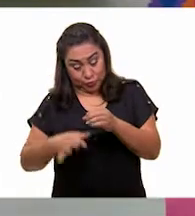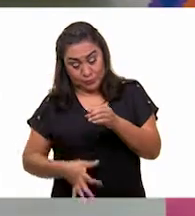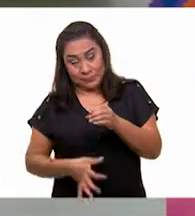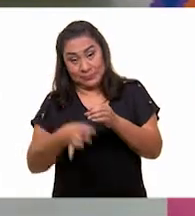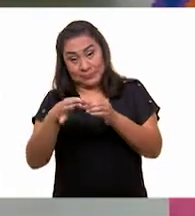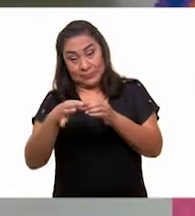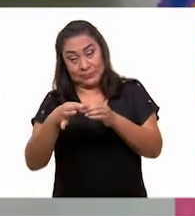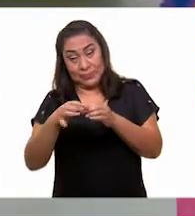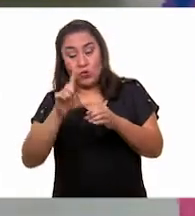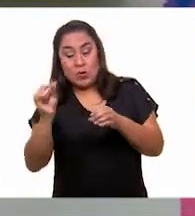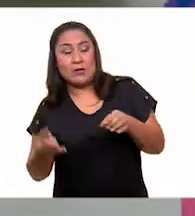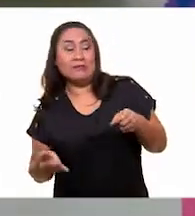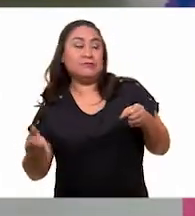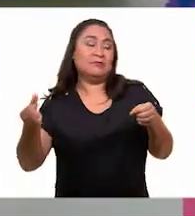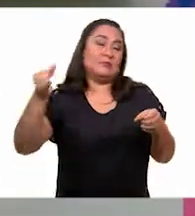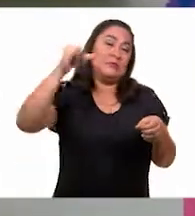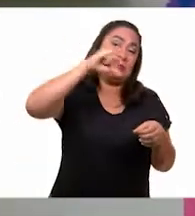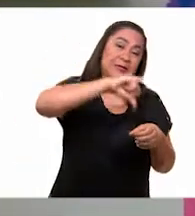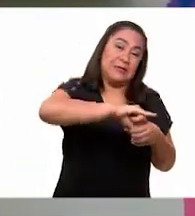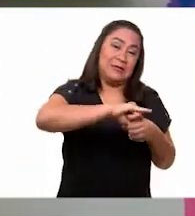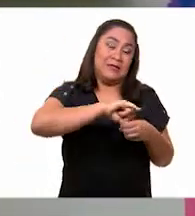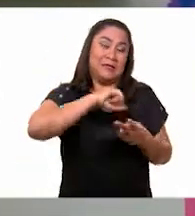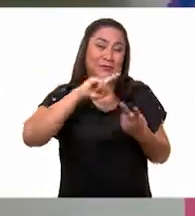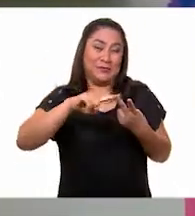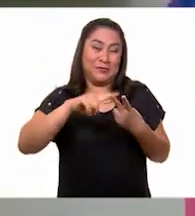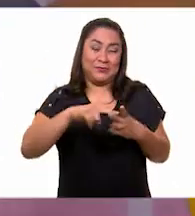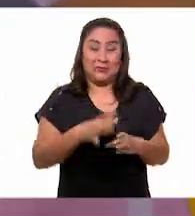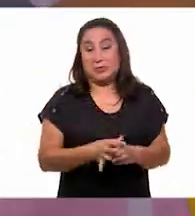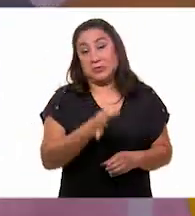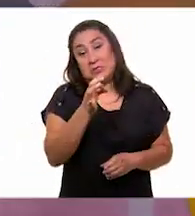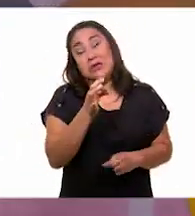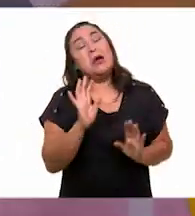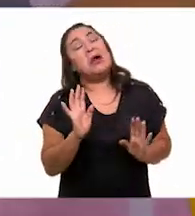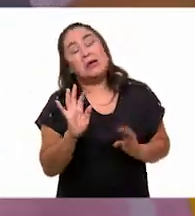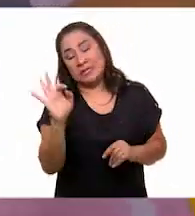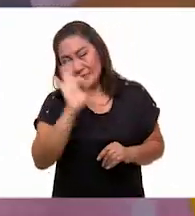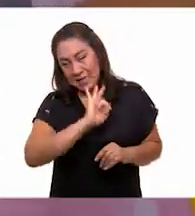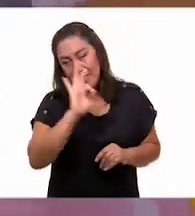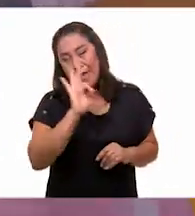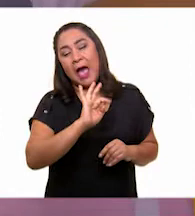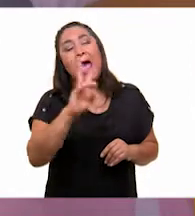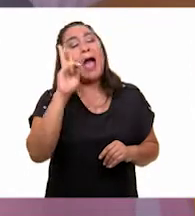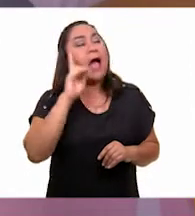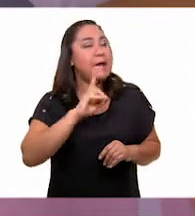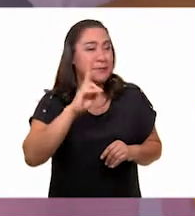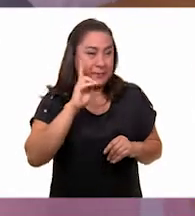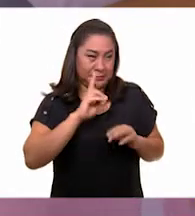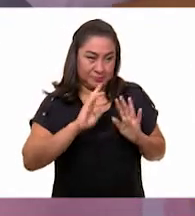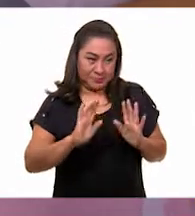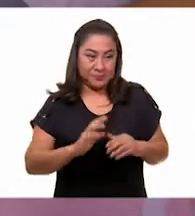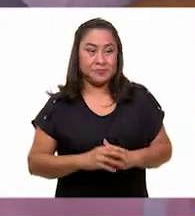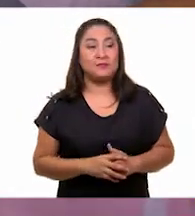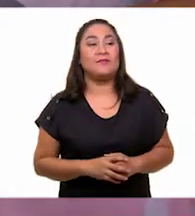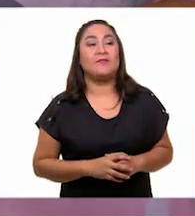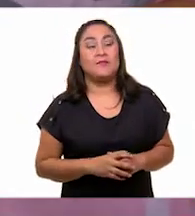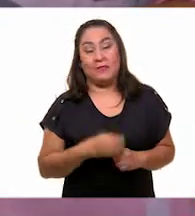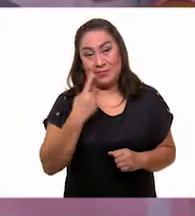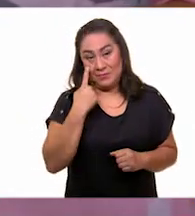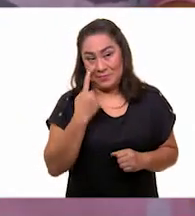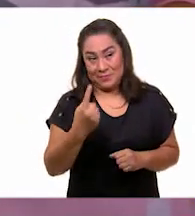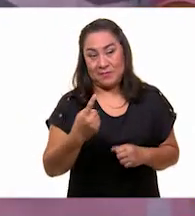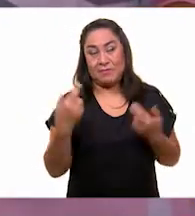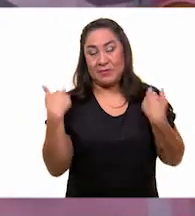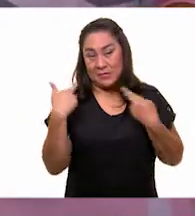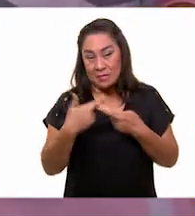primera botella la otra? Puede ser, ¿verdad? Por eso es importante comprobar. Ya vemos cómo la maestra